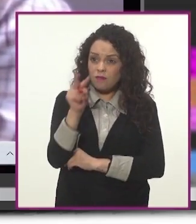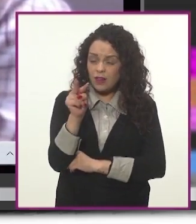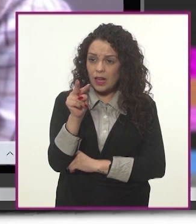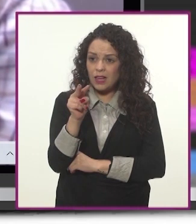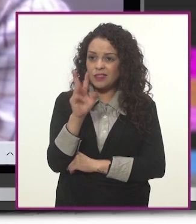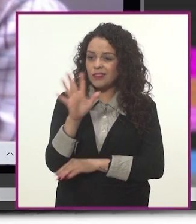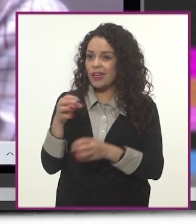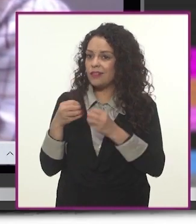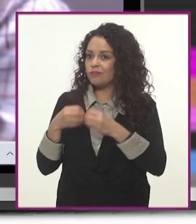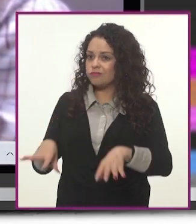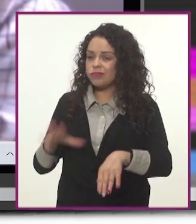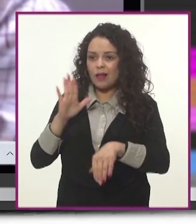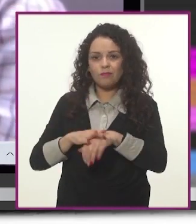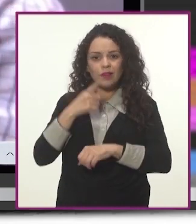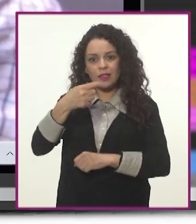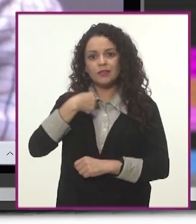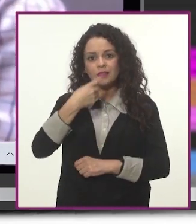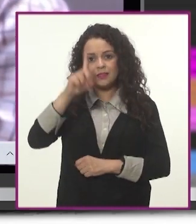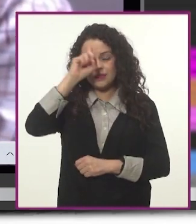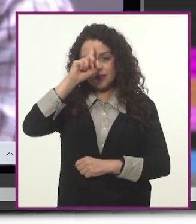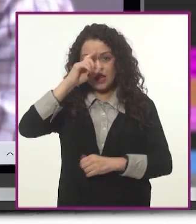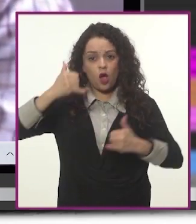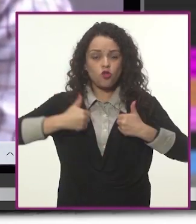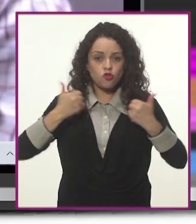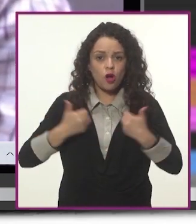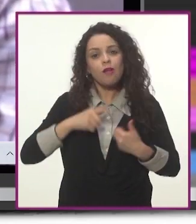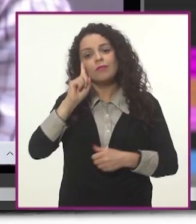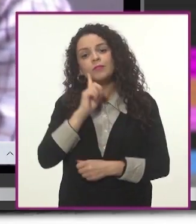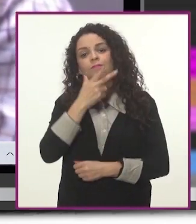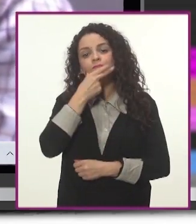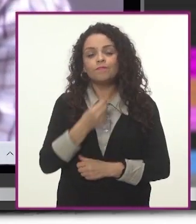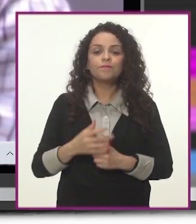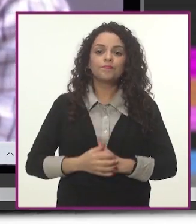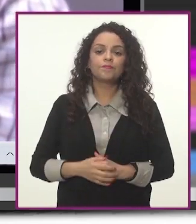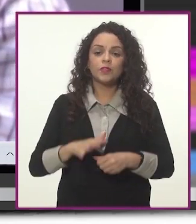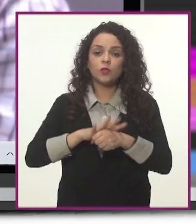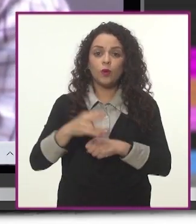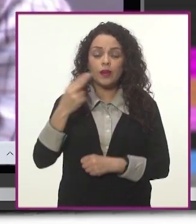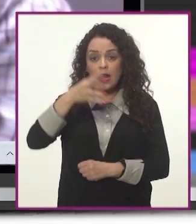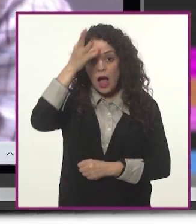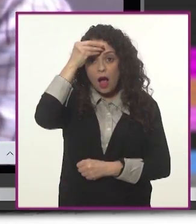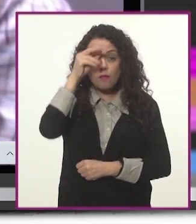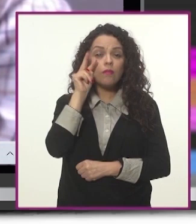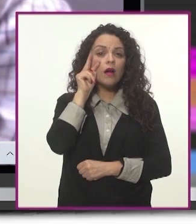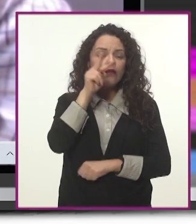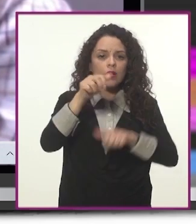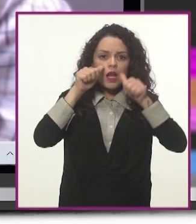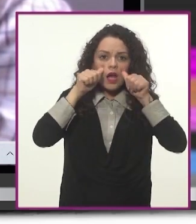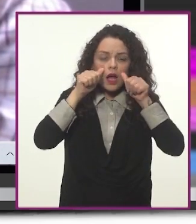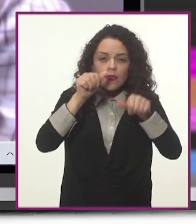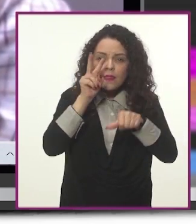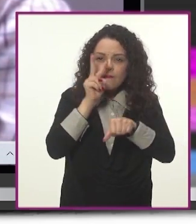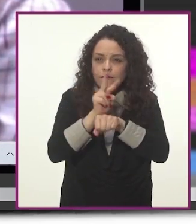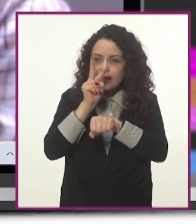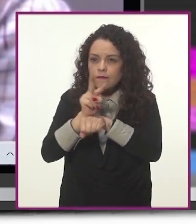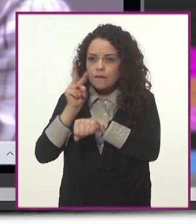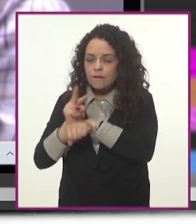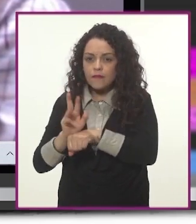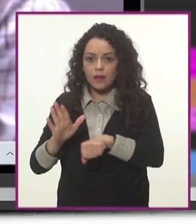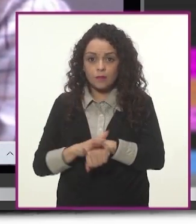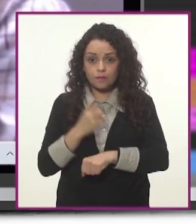le recomendaría, damas y caballeros, jóvenes, varios, es aprender a mirar, porque hoy en día les han robado la